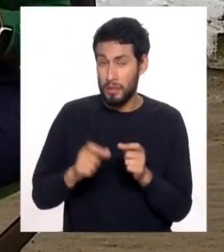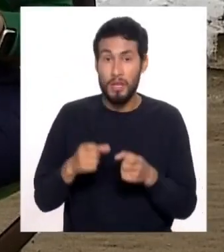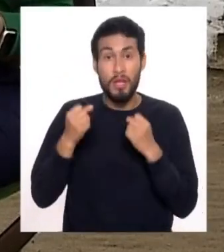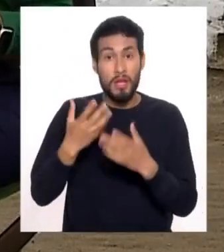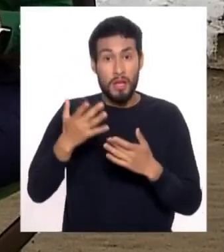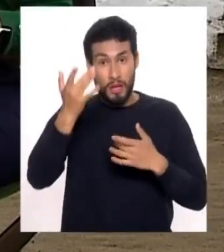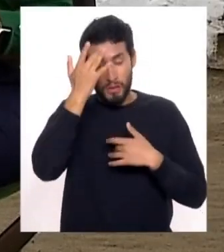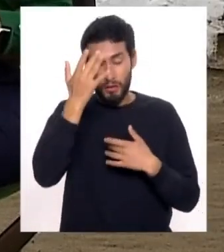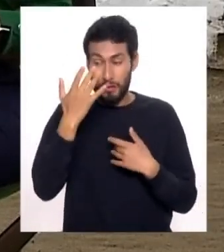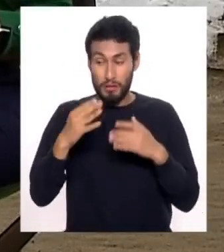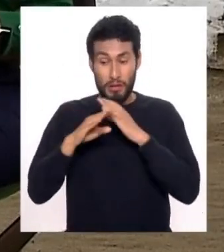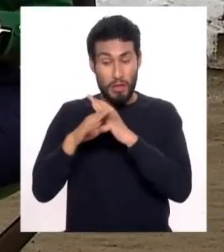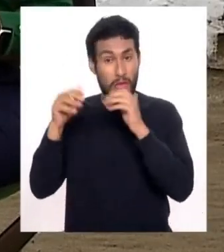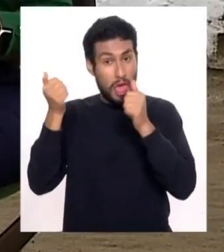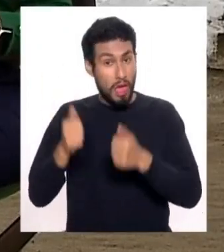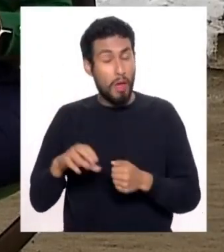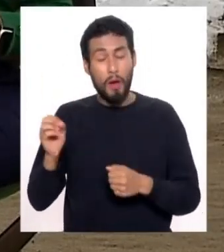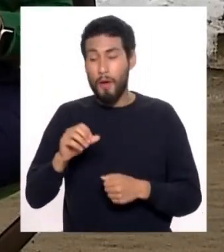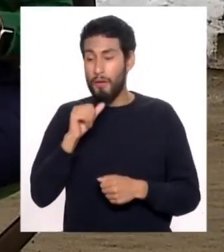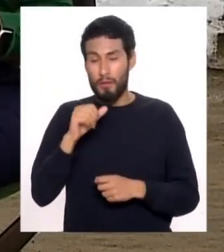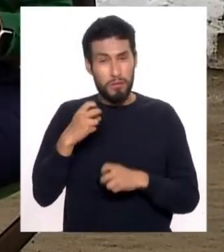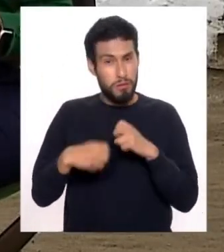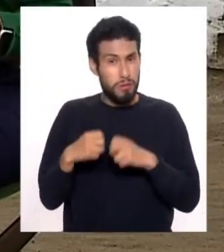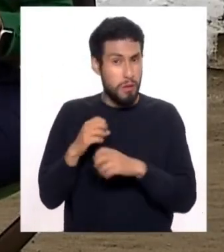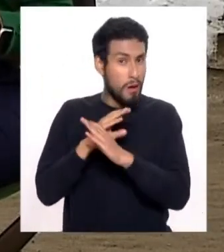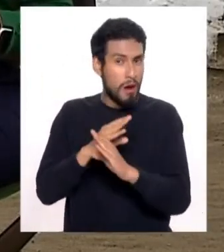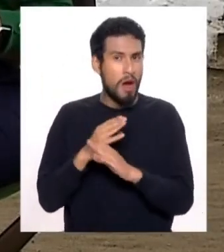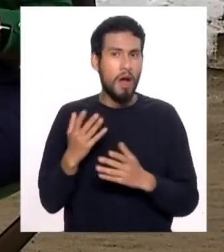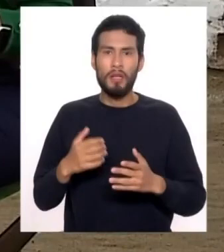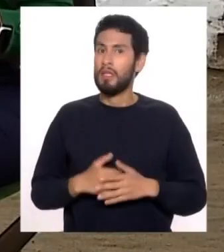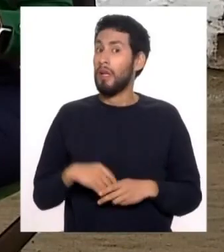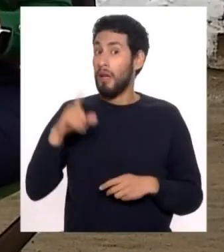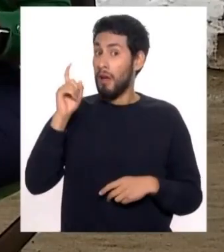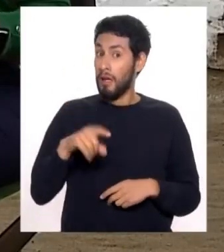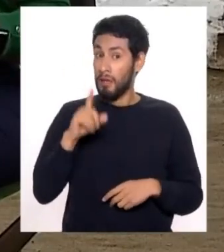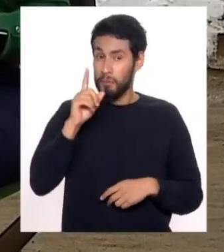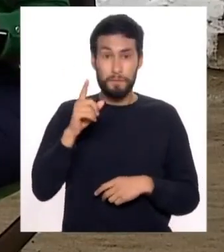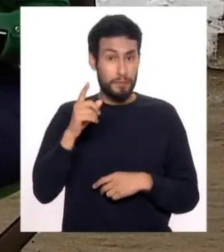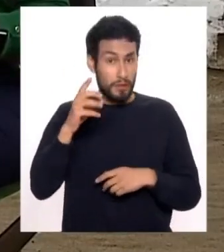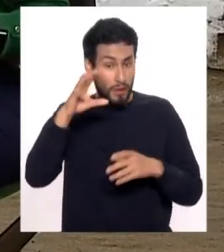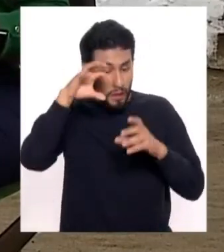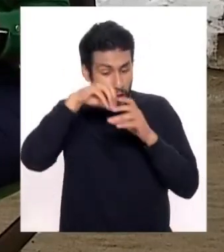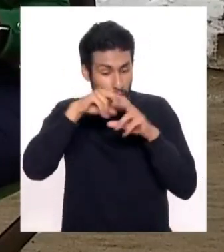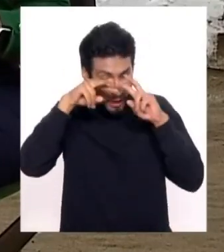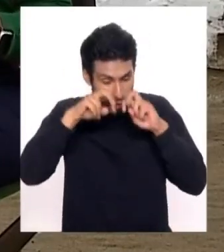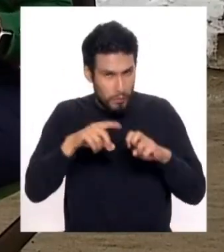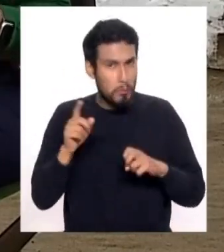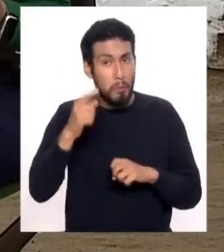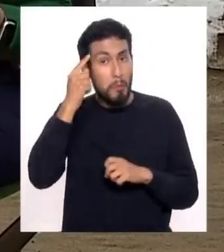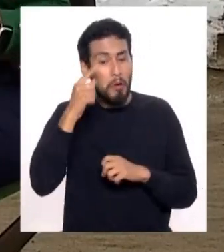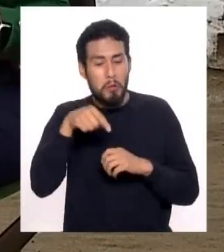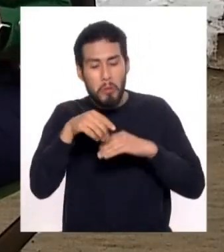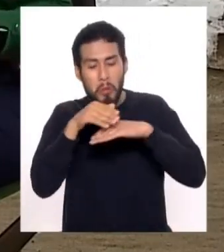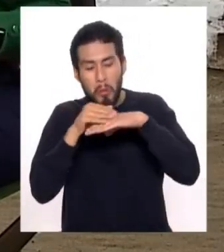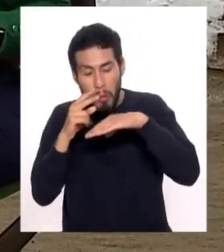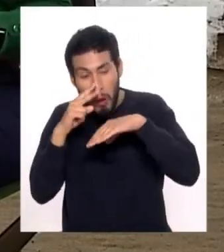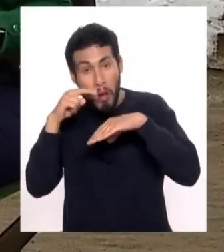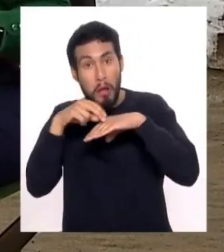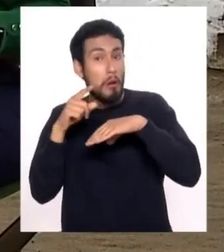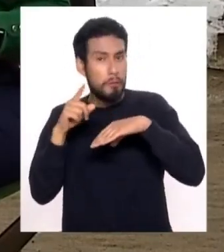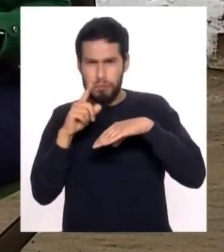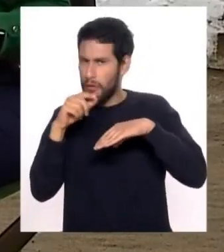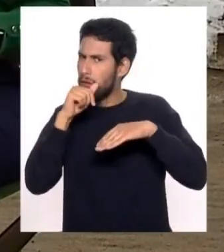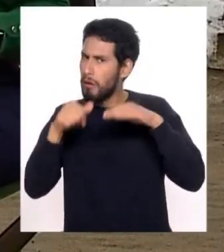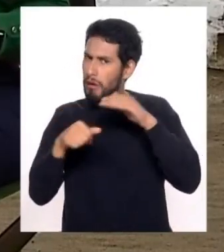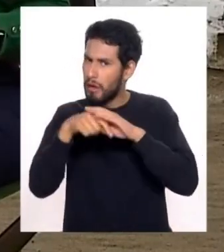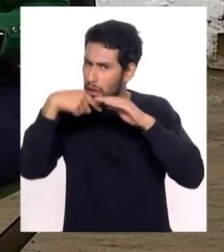una enfermedad autoinmune o con problemas de inmunidad, hay que rever el lado de fondo y no simplemente la ventanita de la reinfección, porque si